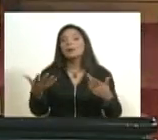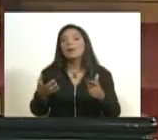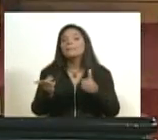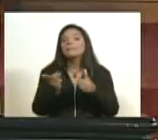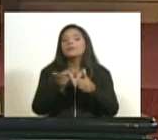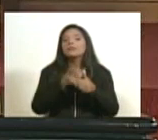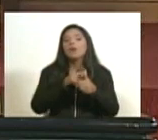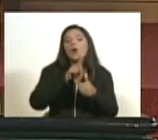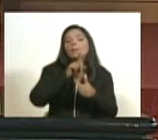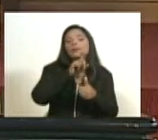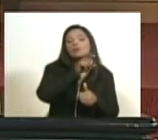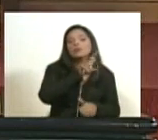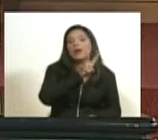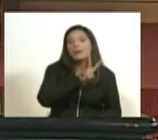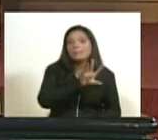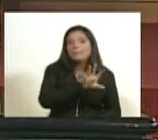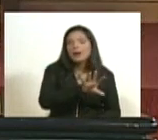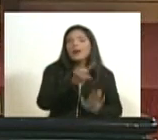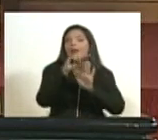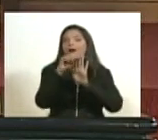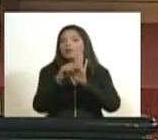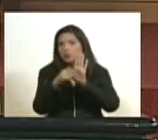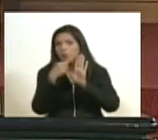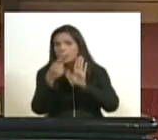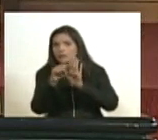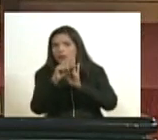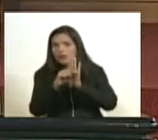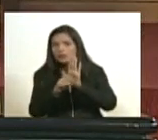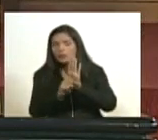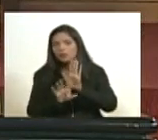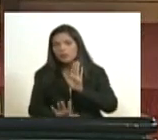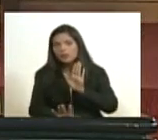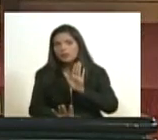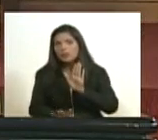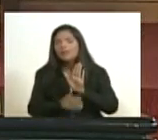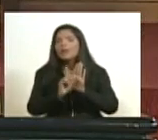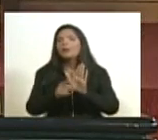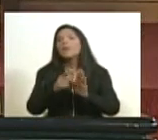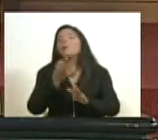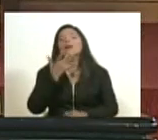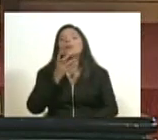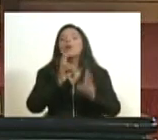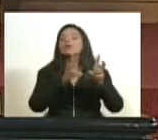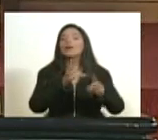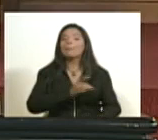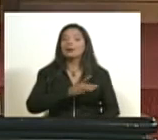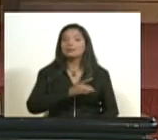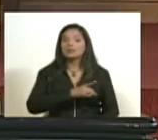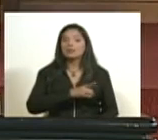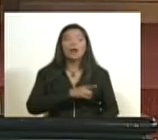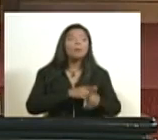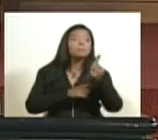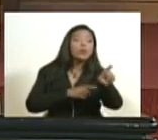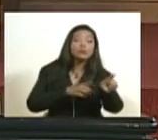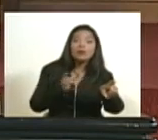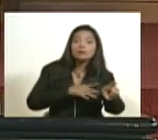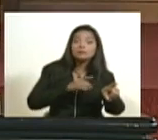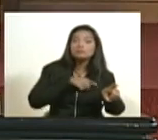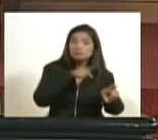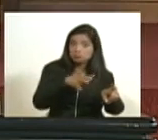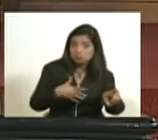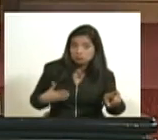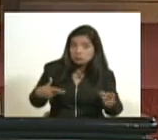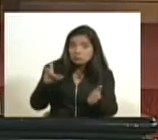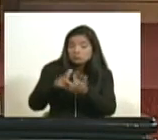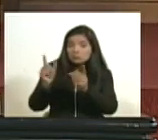consultar a ese país, lo dicen las normas de la OEA. Si vamos a hablar de Chile, Chile tiene que estar